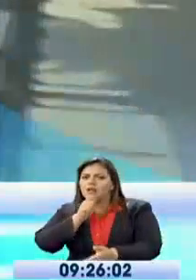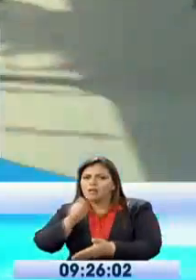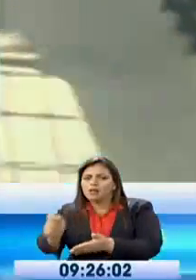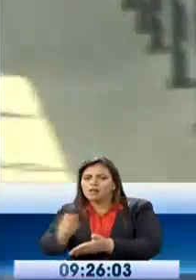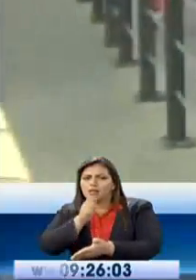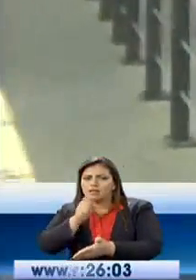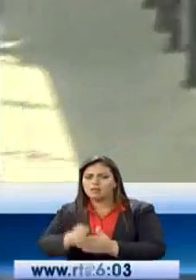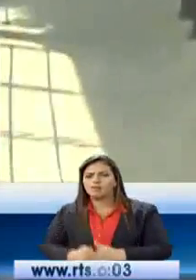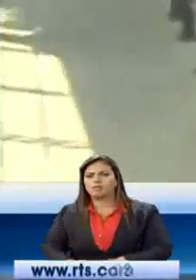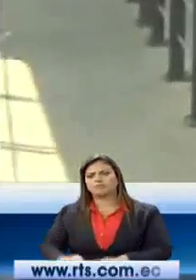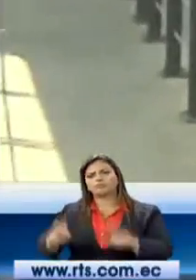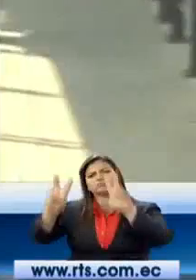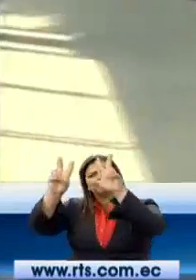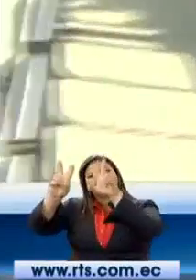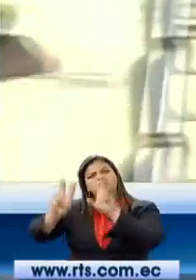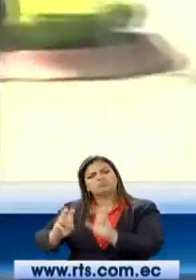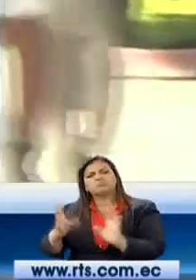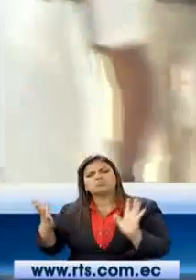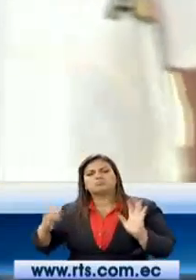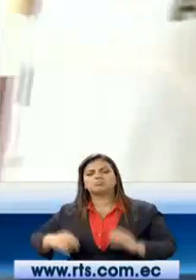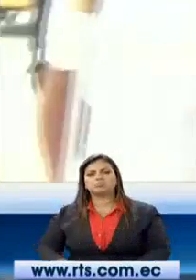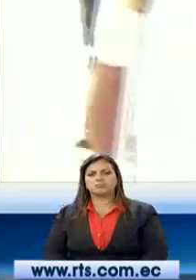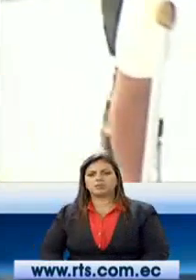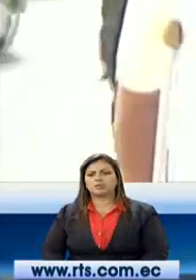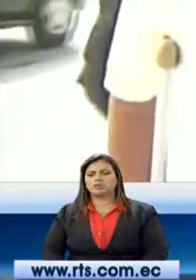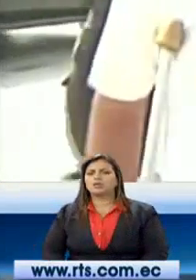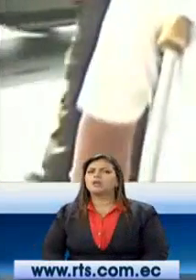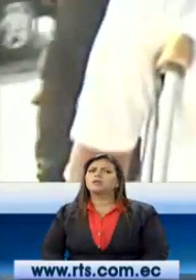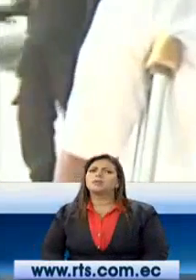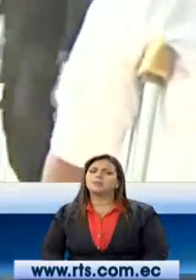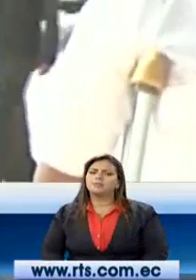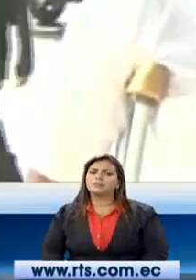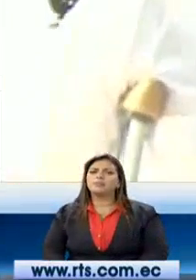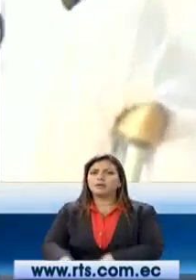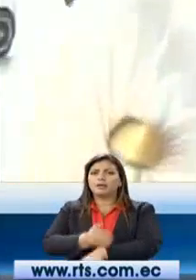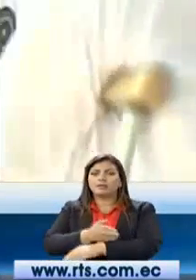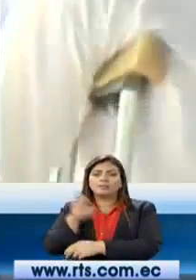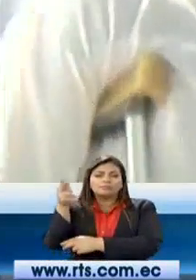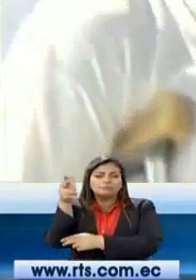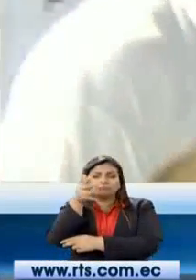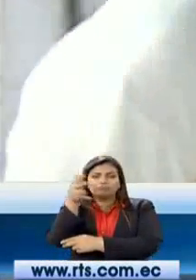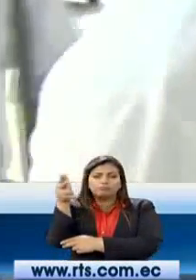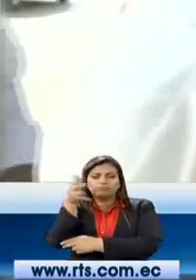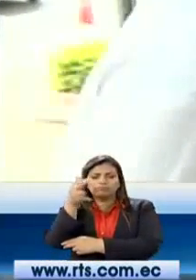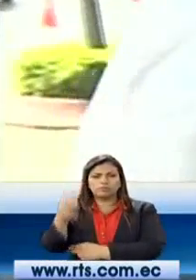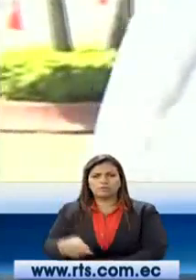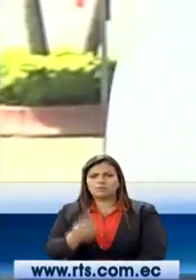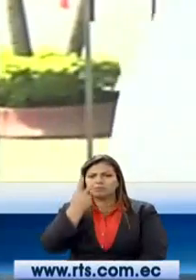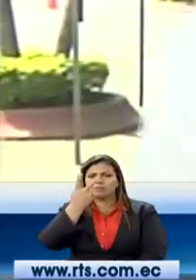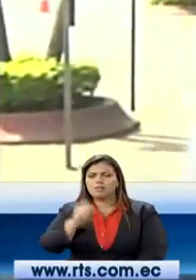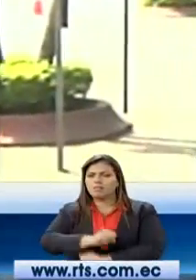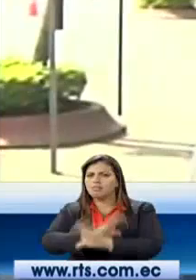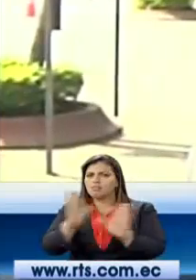ya hemos nosotros dado a conocer en video, en notas anteriores, los videos, hemos podido observar